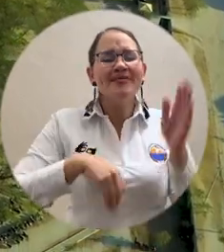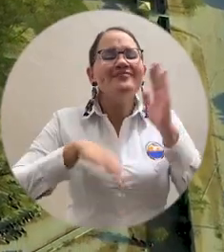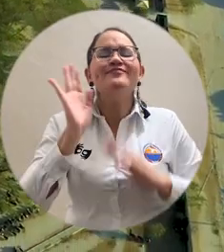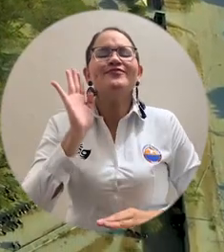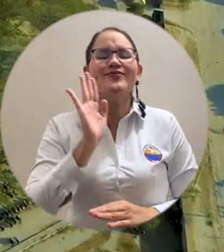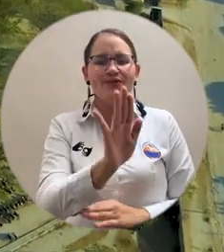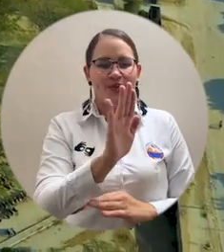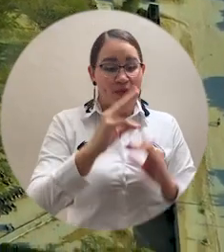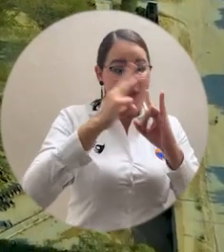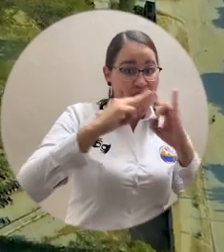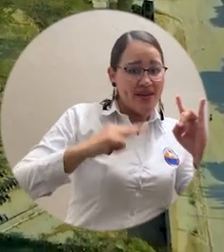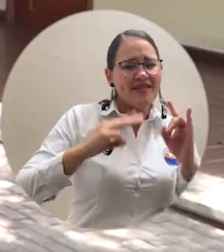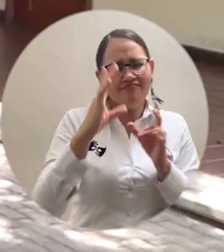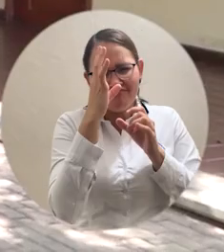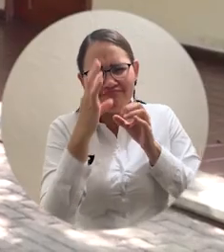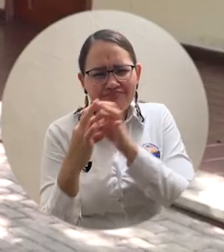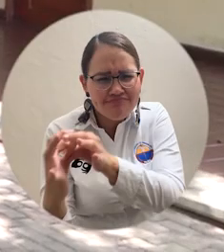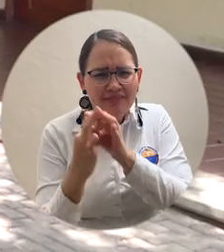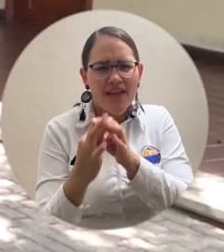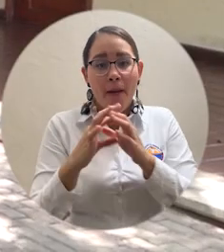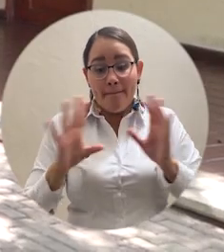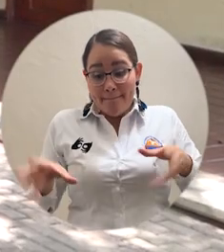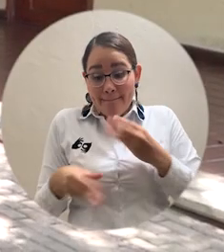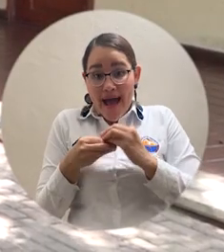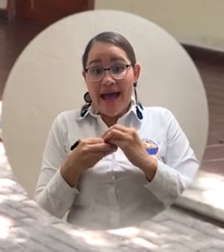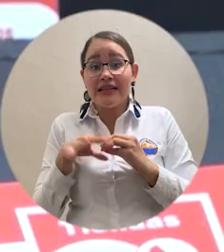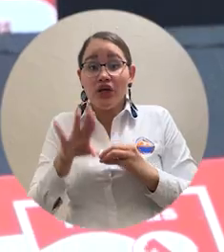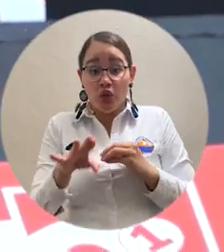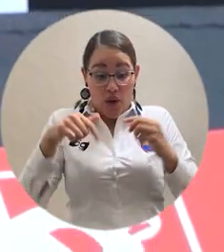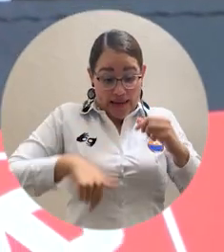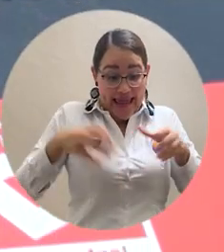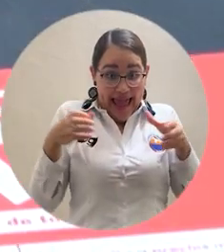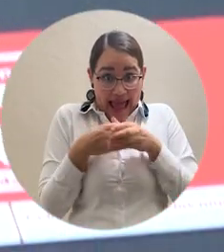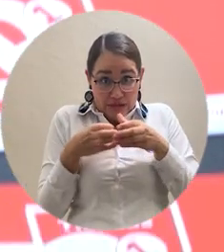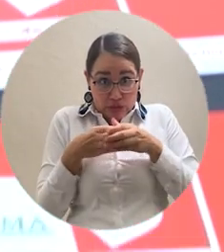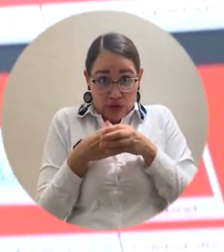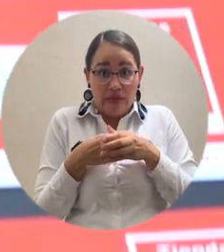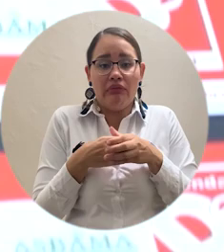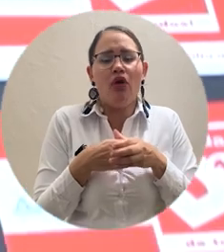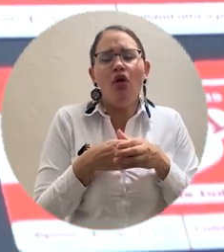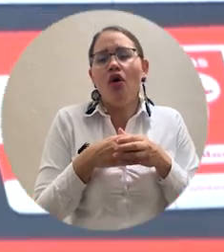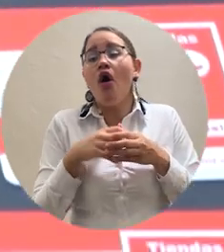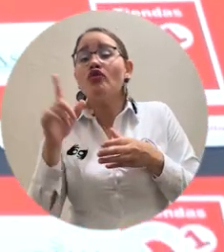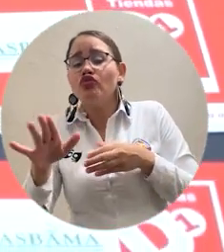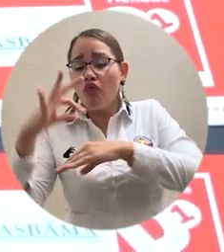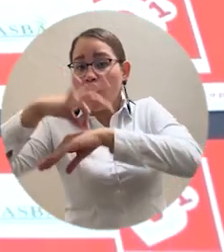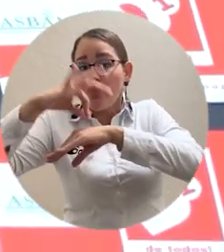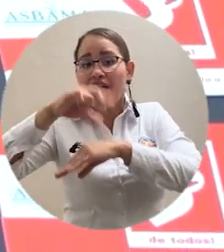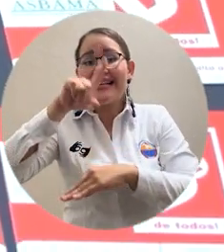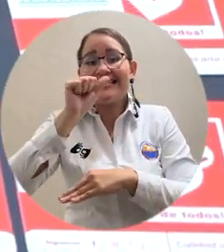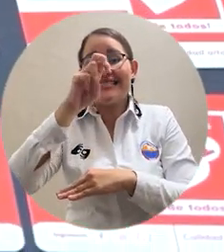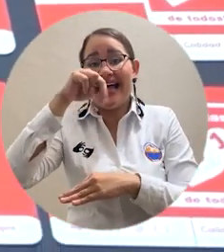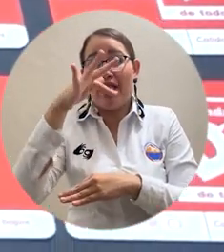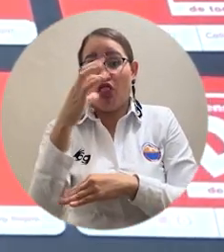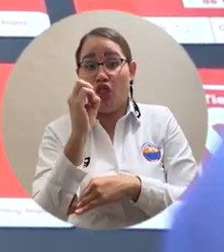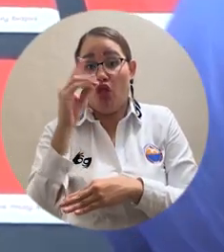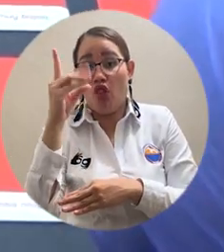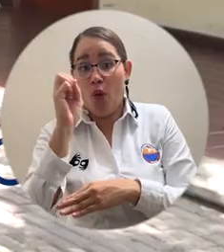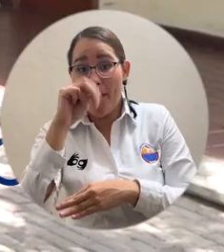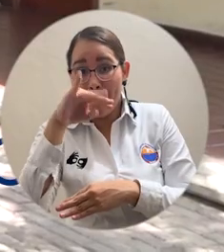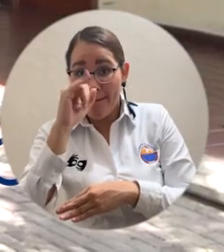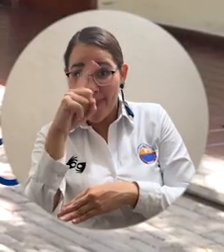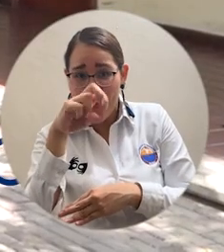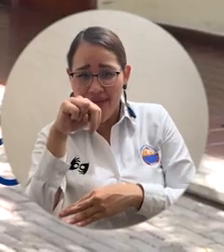tiene la asociación con la Fundación Mario Santo Domingo. La idea es tratar de beneficiar con estos bonos